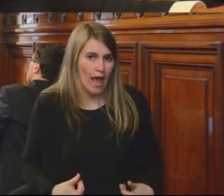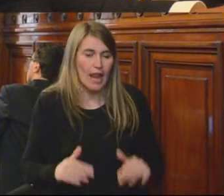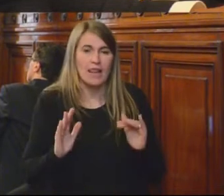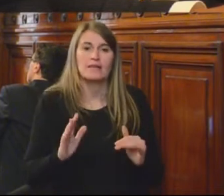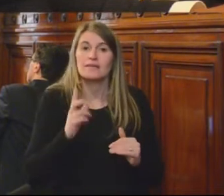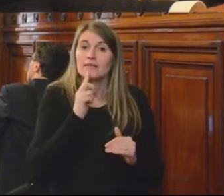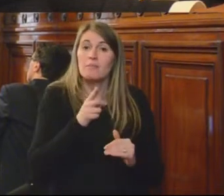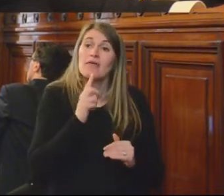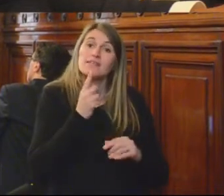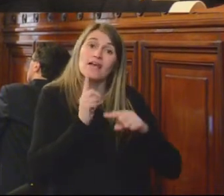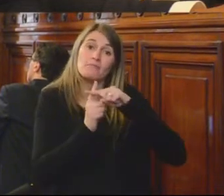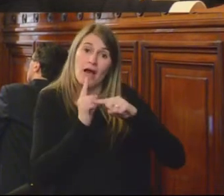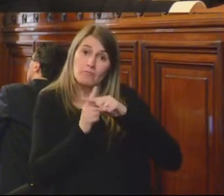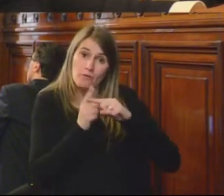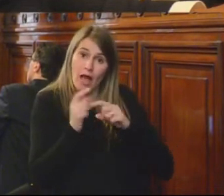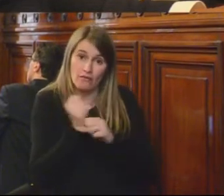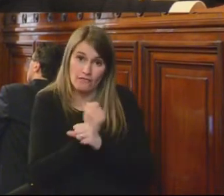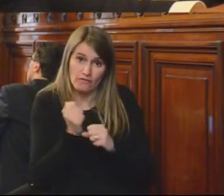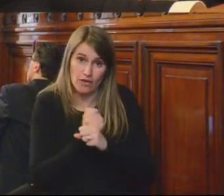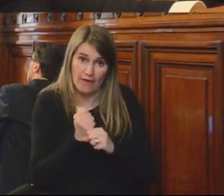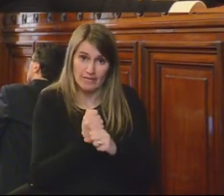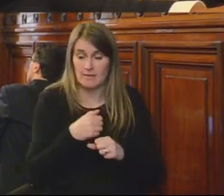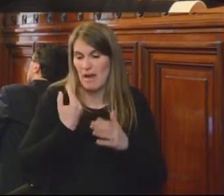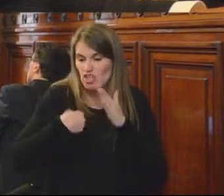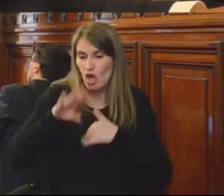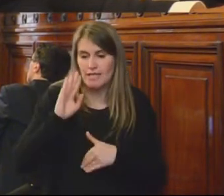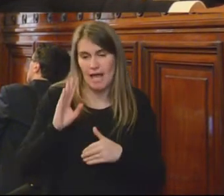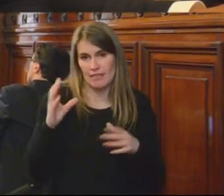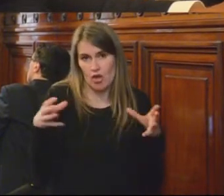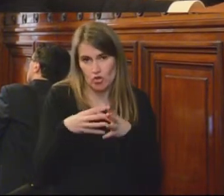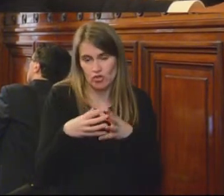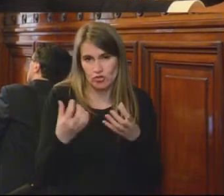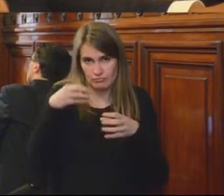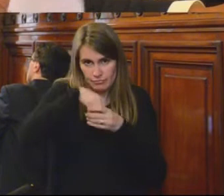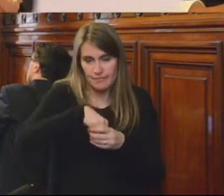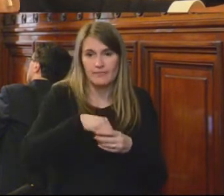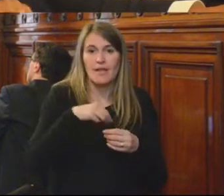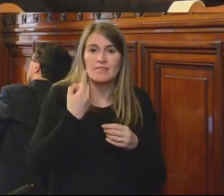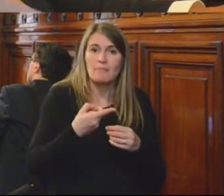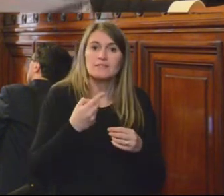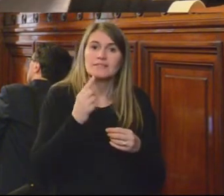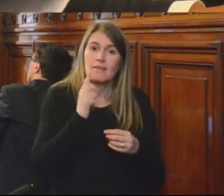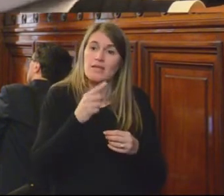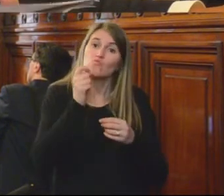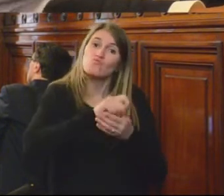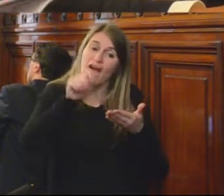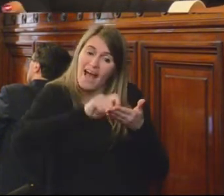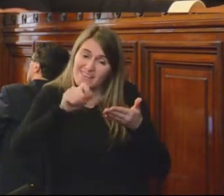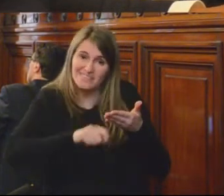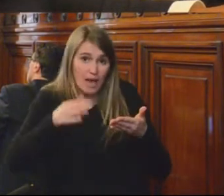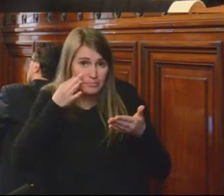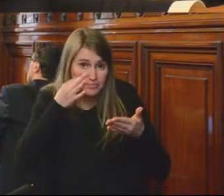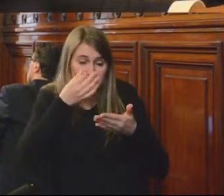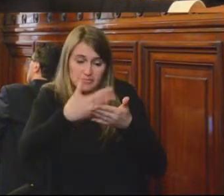voto favorable de la mayoría de sus integrantes, y de las reuniones ordinarias y extraordinarias se levantará acta en la cual se dejará constancia de los